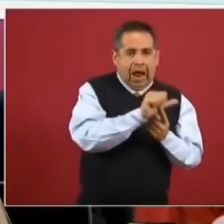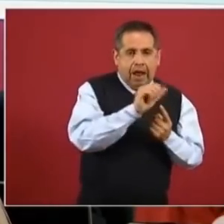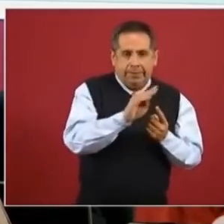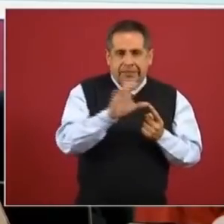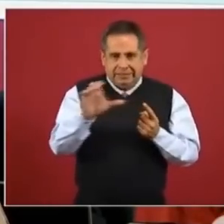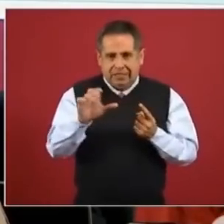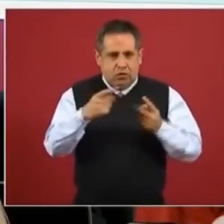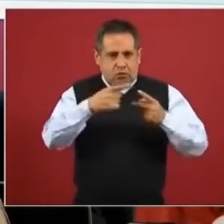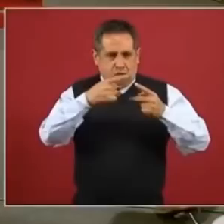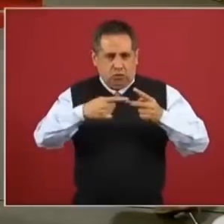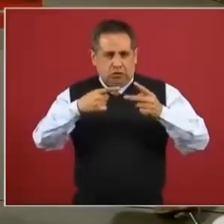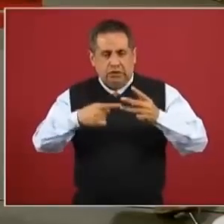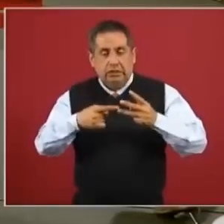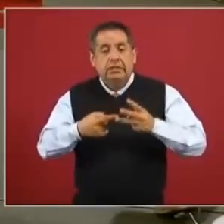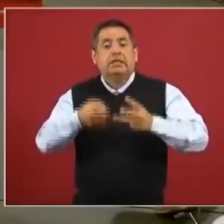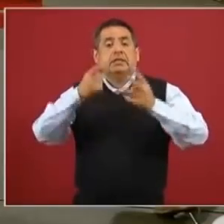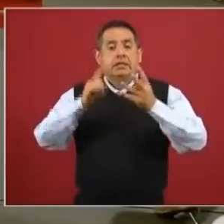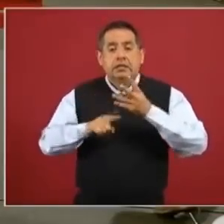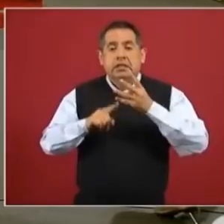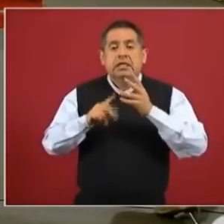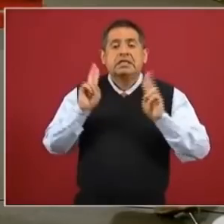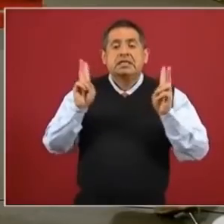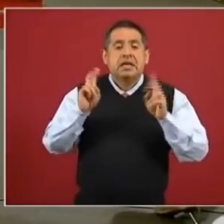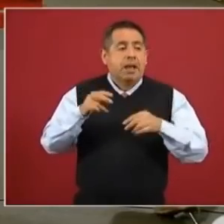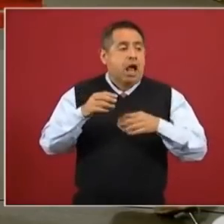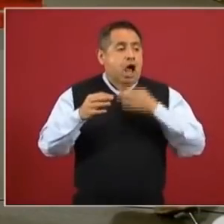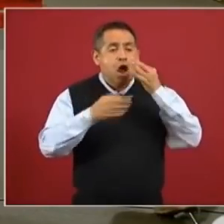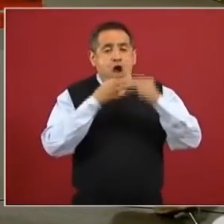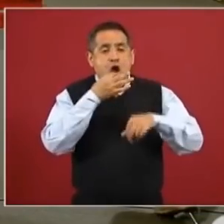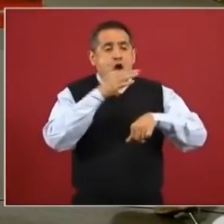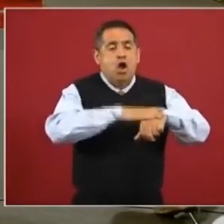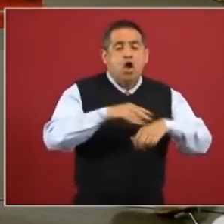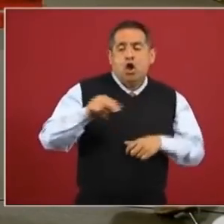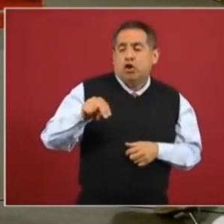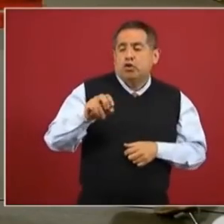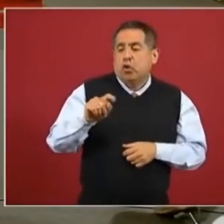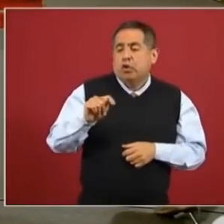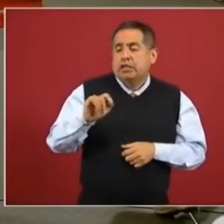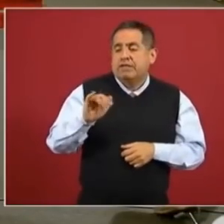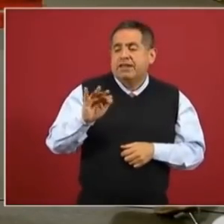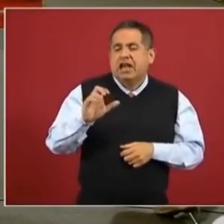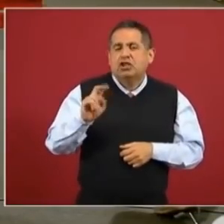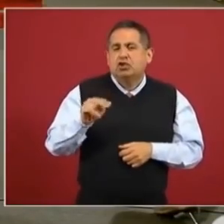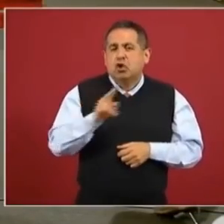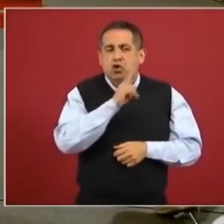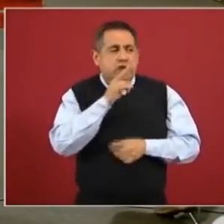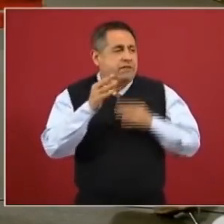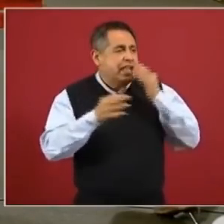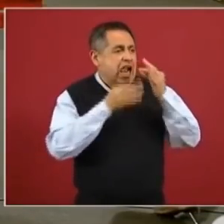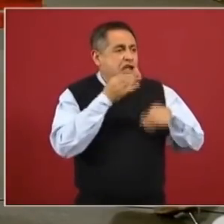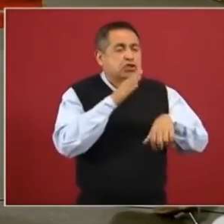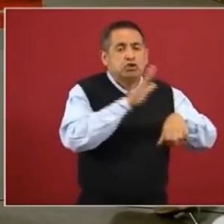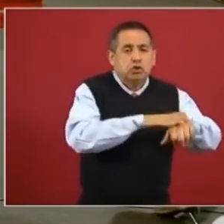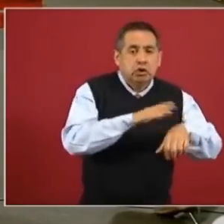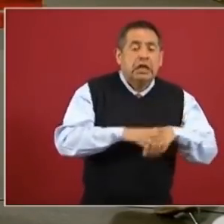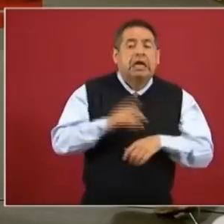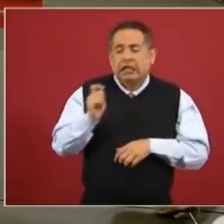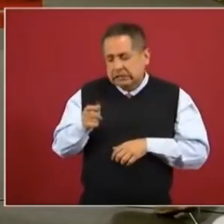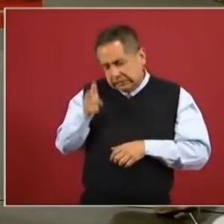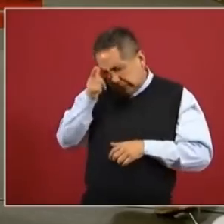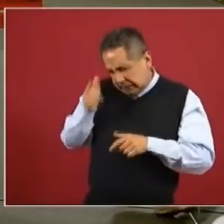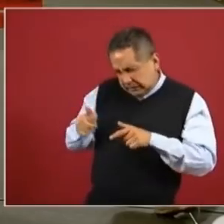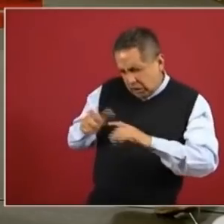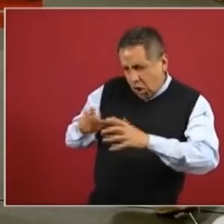se lleva a cabo lo que conocemos como notificación, que es el momento en el que una situación de salud pasa de